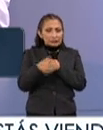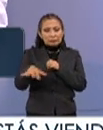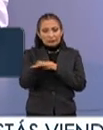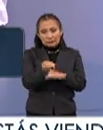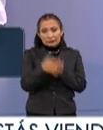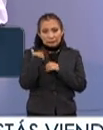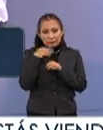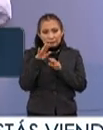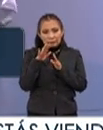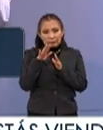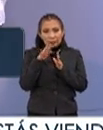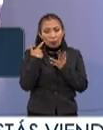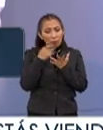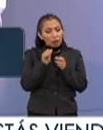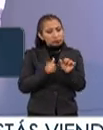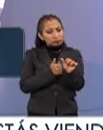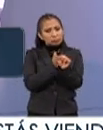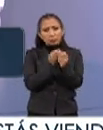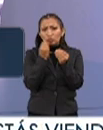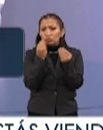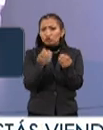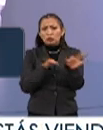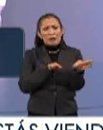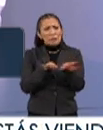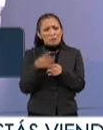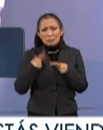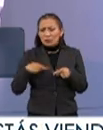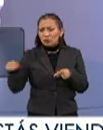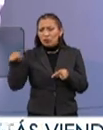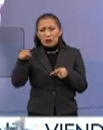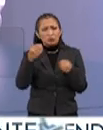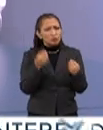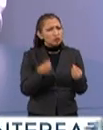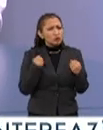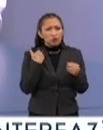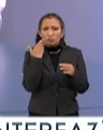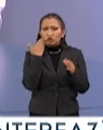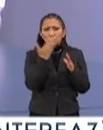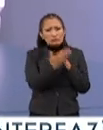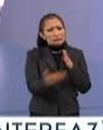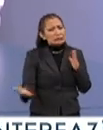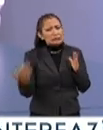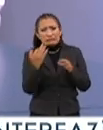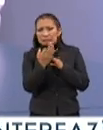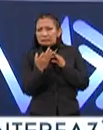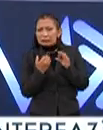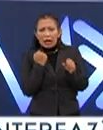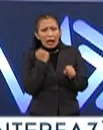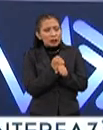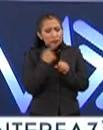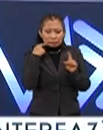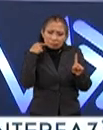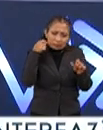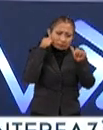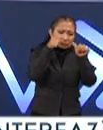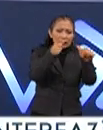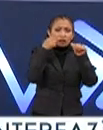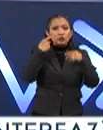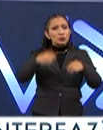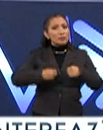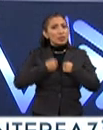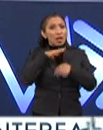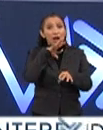parte de atrás una gran cantidad de trabajo de muchas personas durante muchos años, que han dedicado mucho su